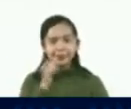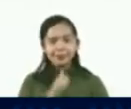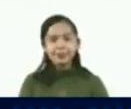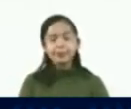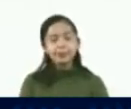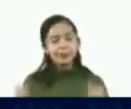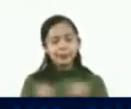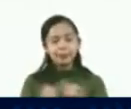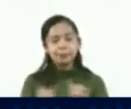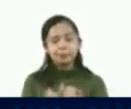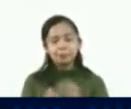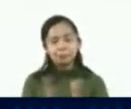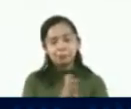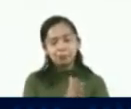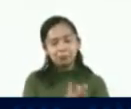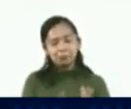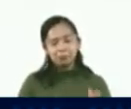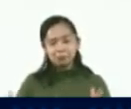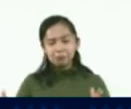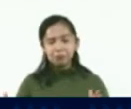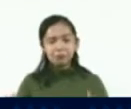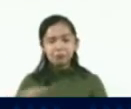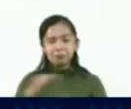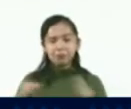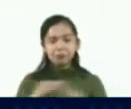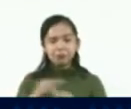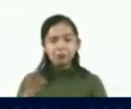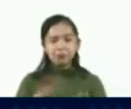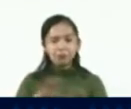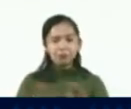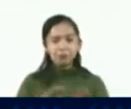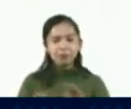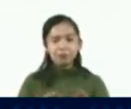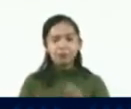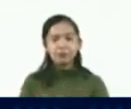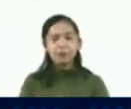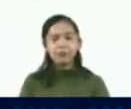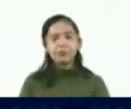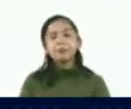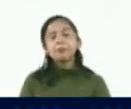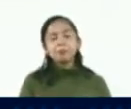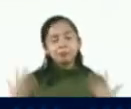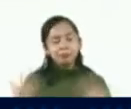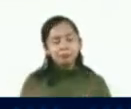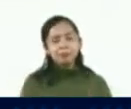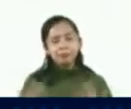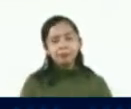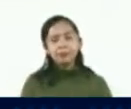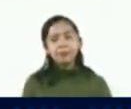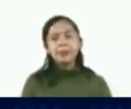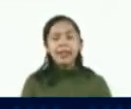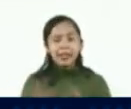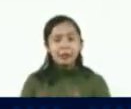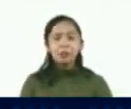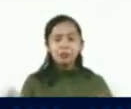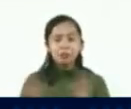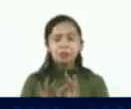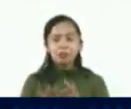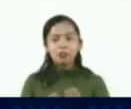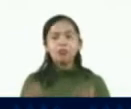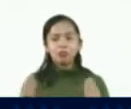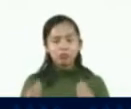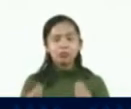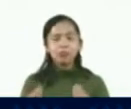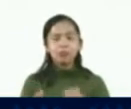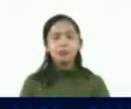el proceso de digitalización, el trabajo con el Registro Público de la Propiedad realmente ha sido muy importante.